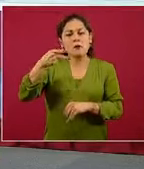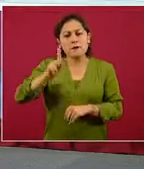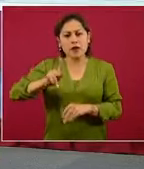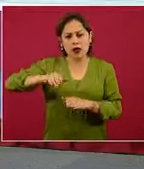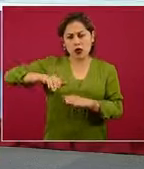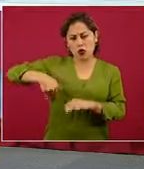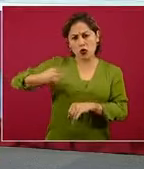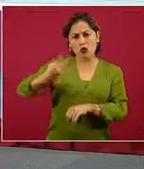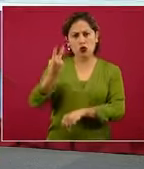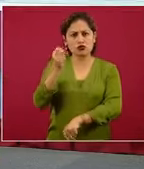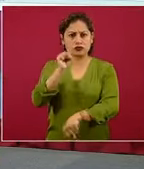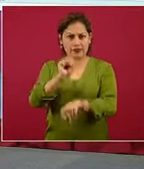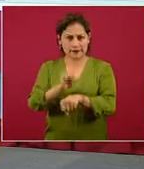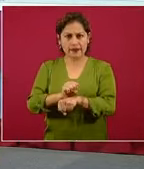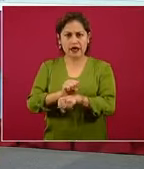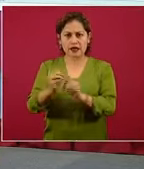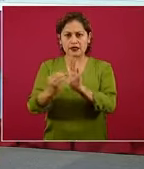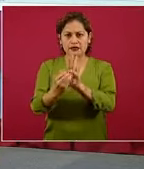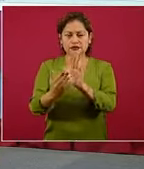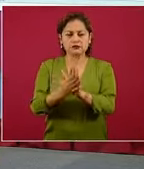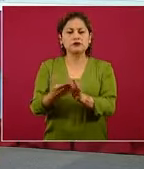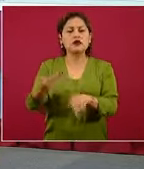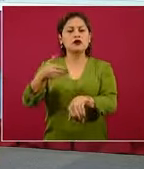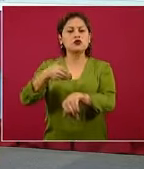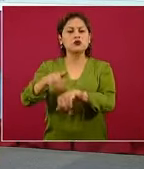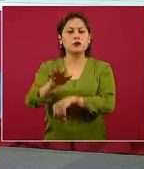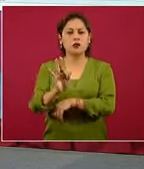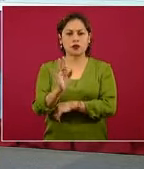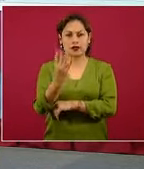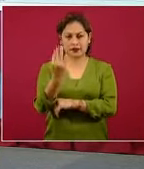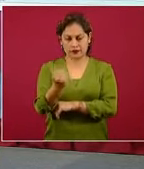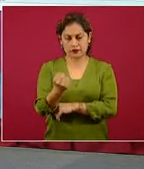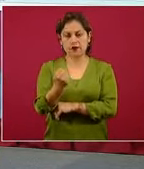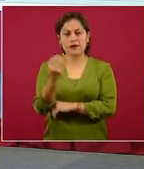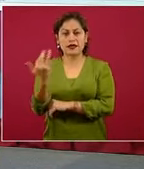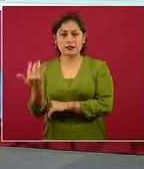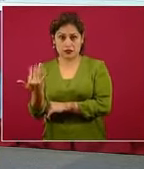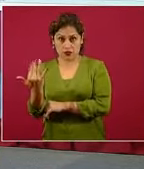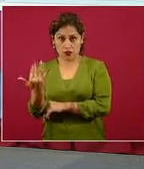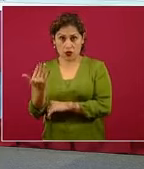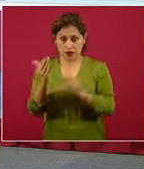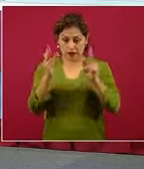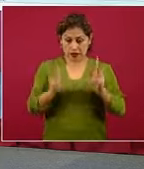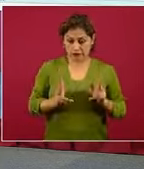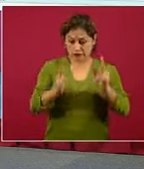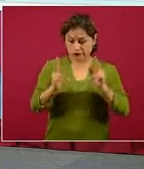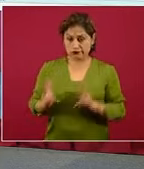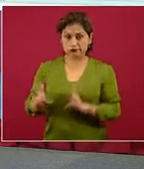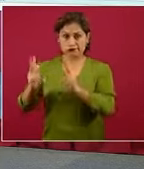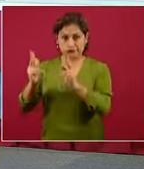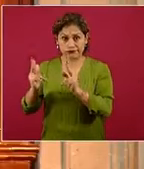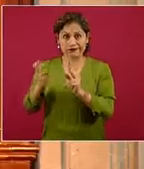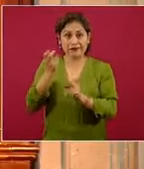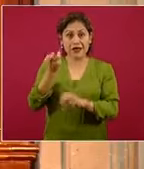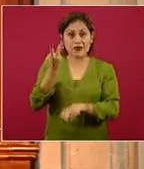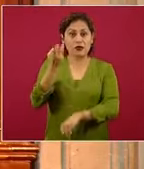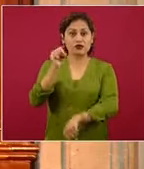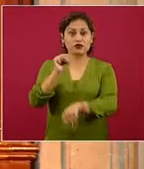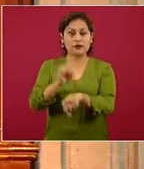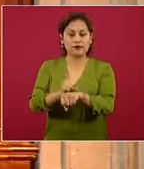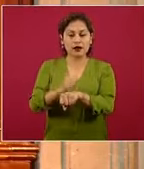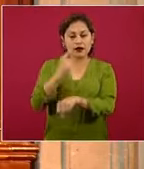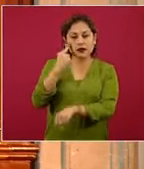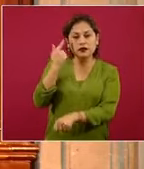graficadas, que serían precisamente para la 49 y para la 50, pues bueno, alcanzamos a ver una